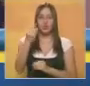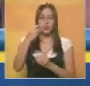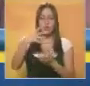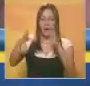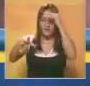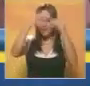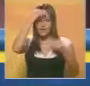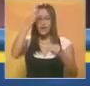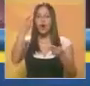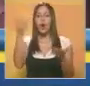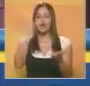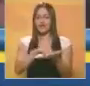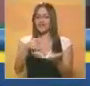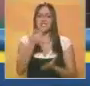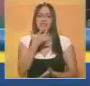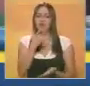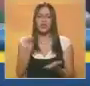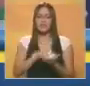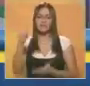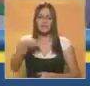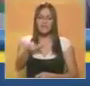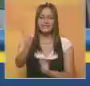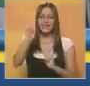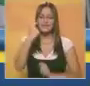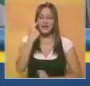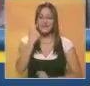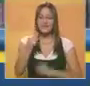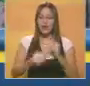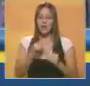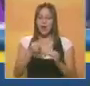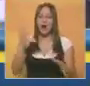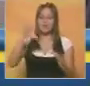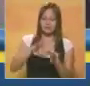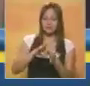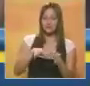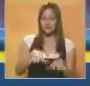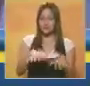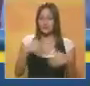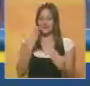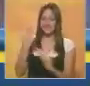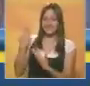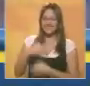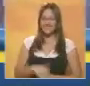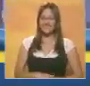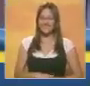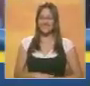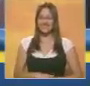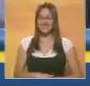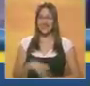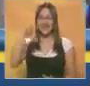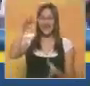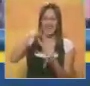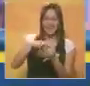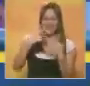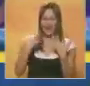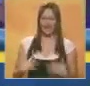y ahorita estoy de nuevo aquí como un simple pescador. En short. Vamos a verte, mira, está combinadito ahorita. En short, con una camisa